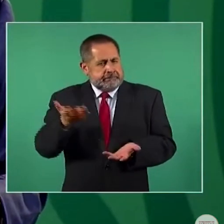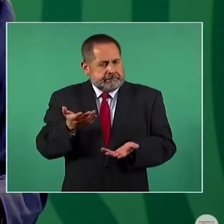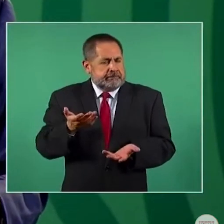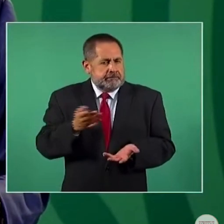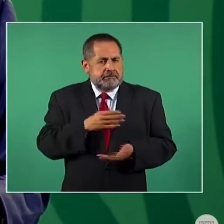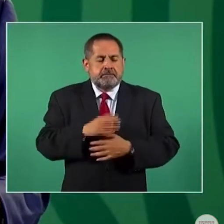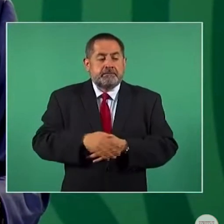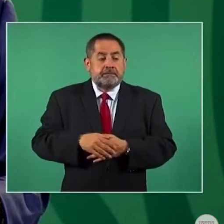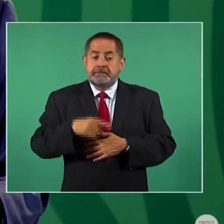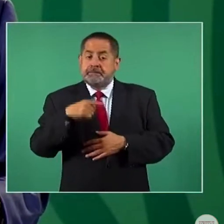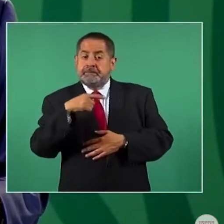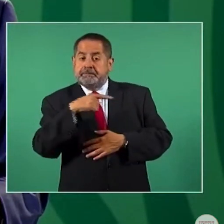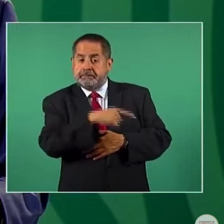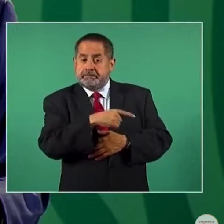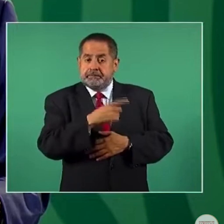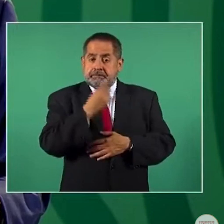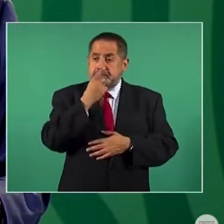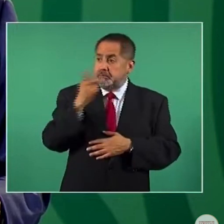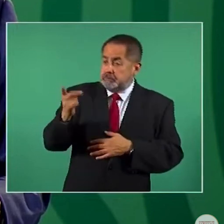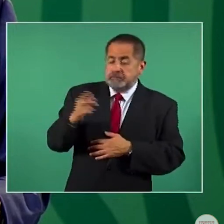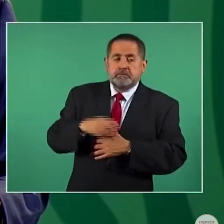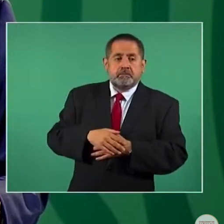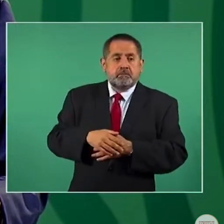él acusa de ser perseguido